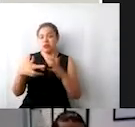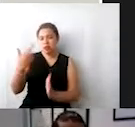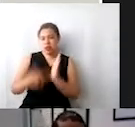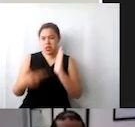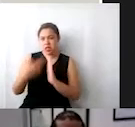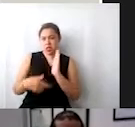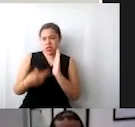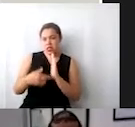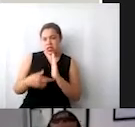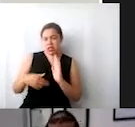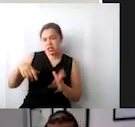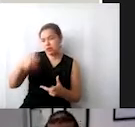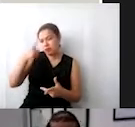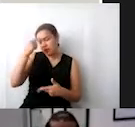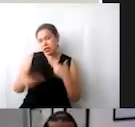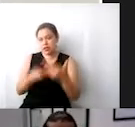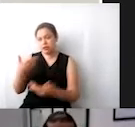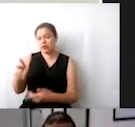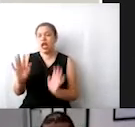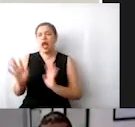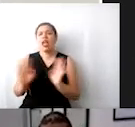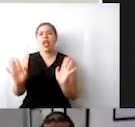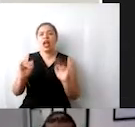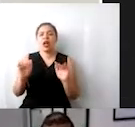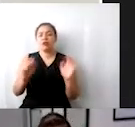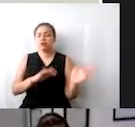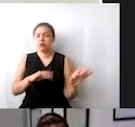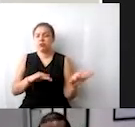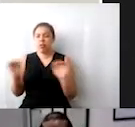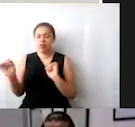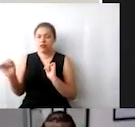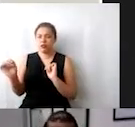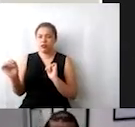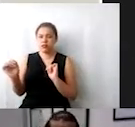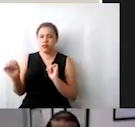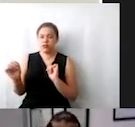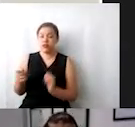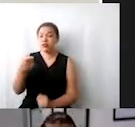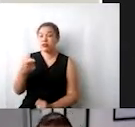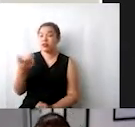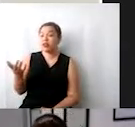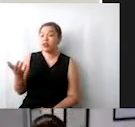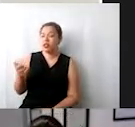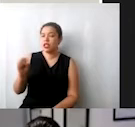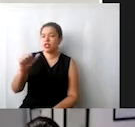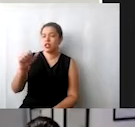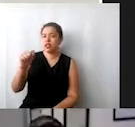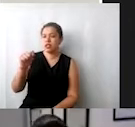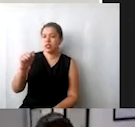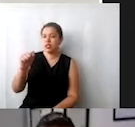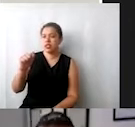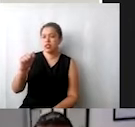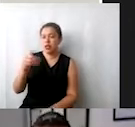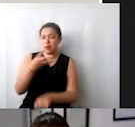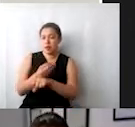el servicio y adiós. ¿Ahí hay retención o no? Dice el SAT. Ahí, perdón, en mantenimiento de autos, aquí